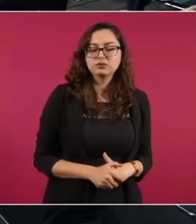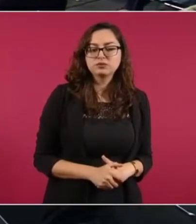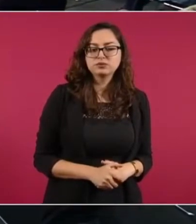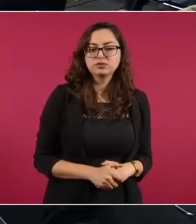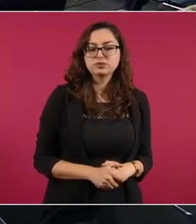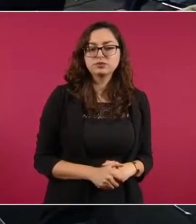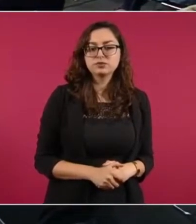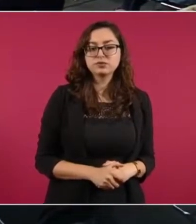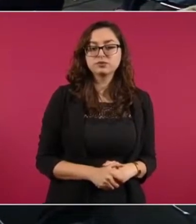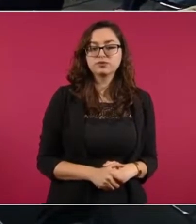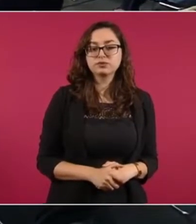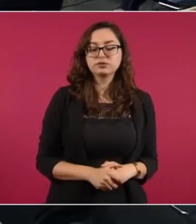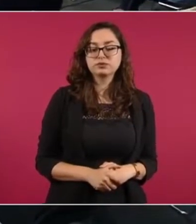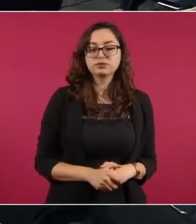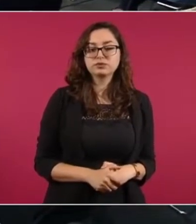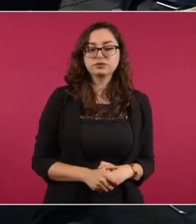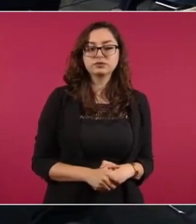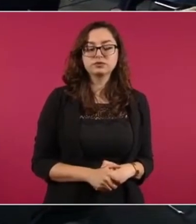No.